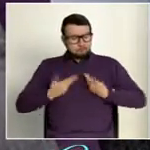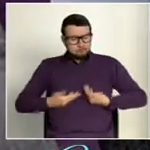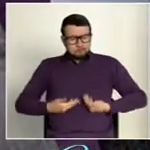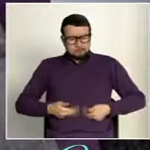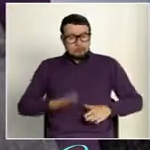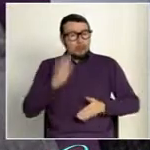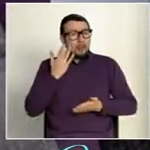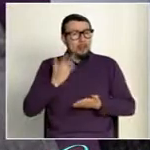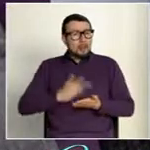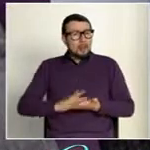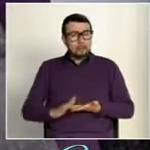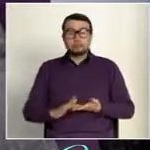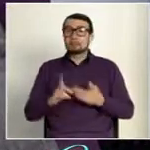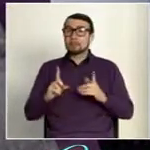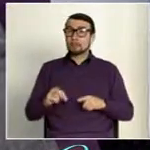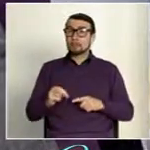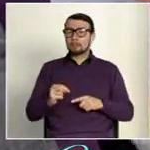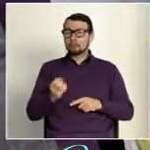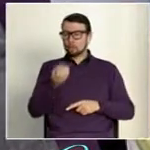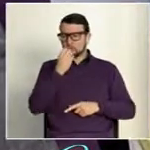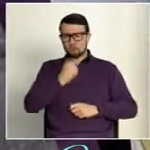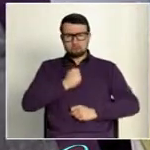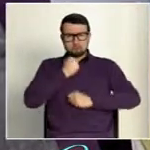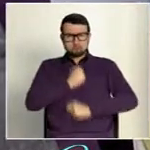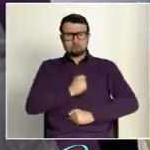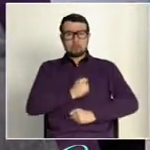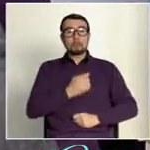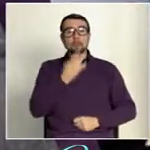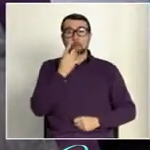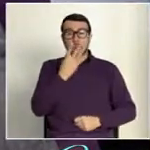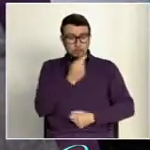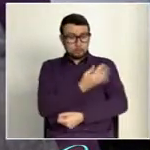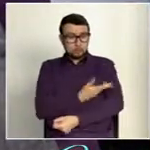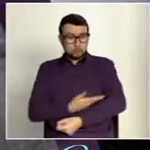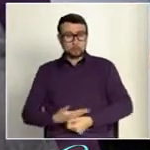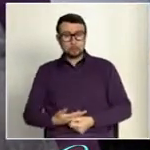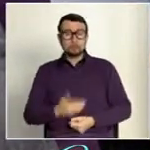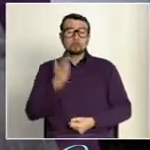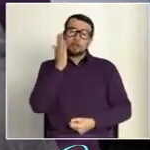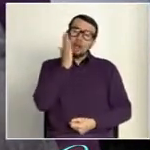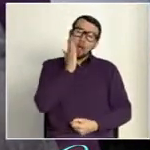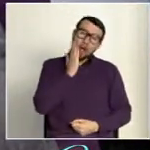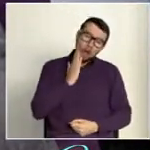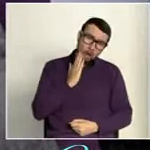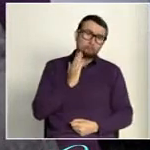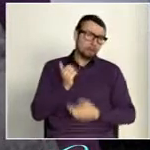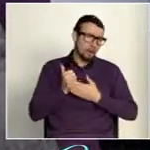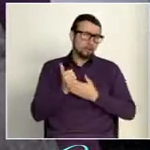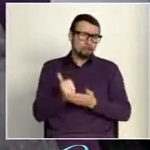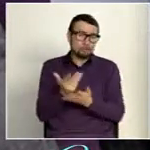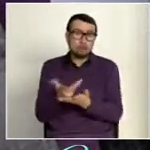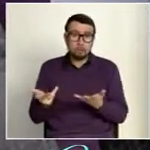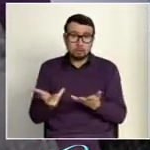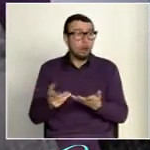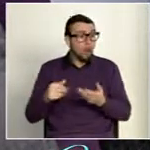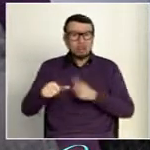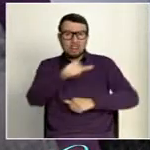la diabetes, para la anemia, para muchas, muchas recomendaciones. Obviamente esto no pretende reemplazar una consulta